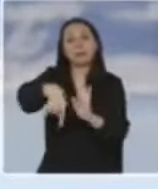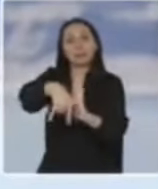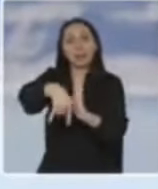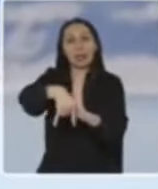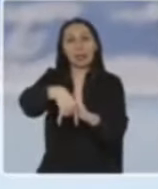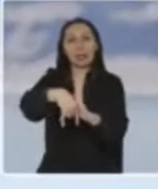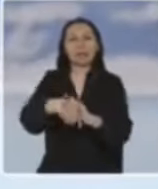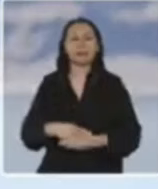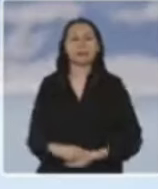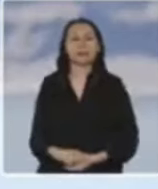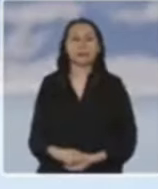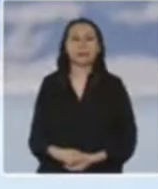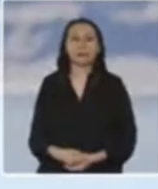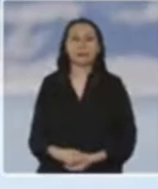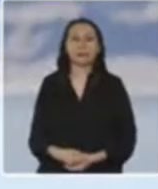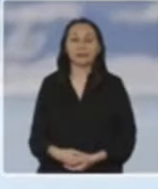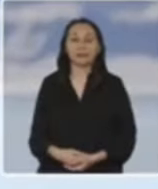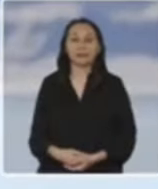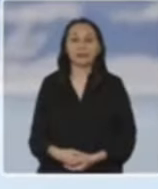archipiélago de chiloé